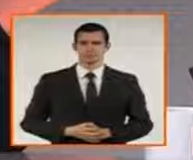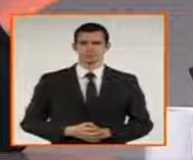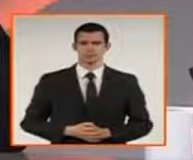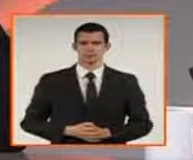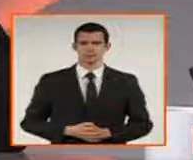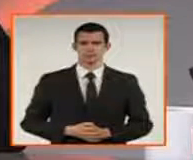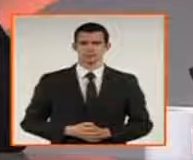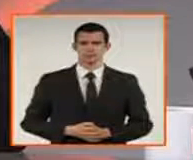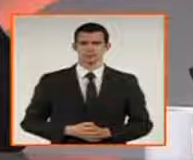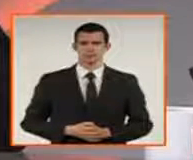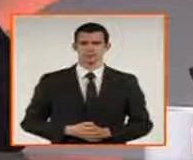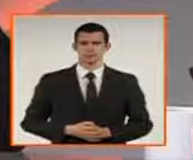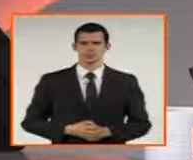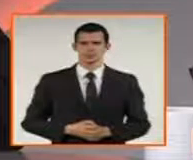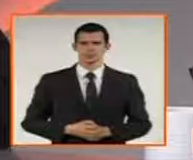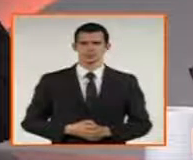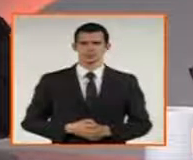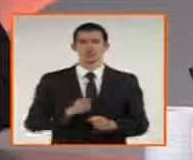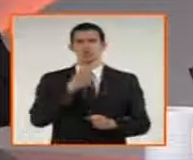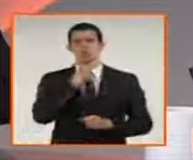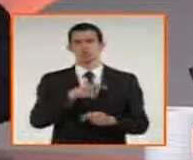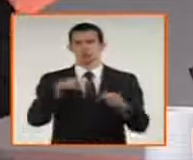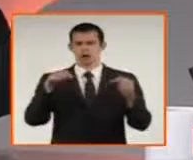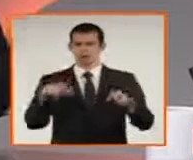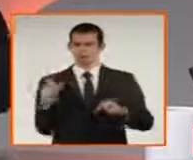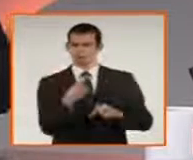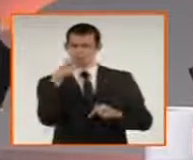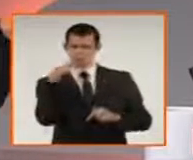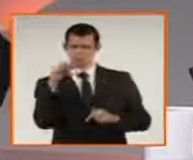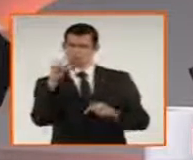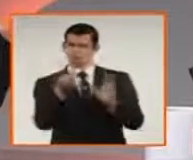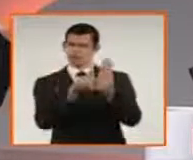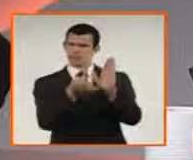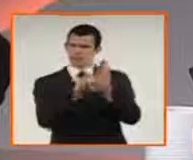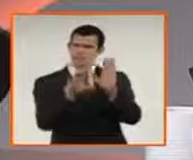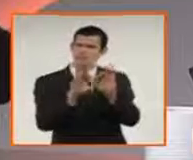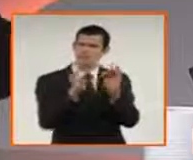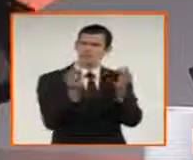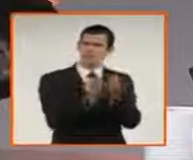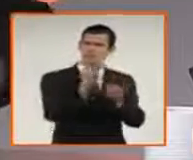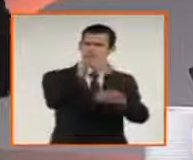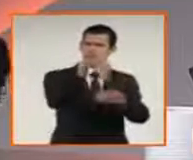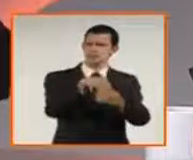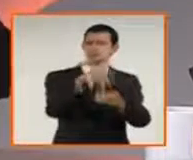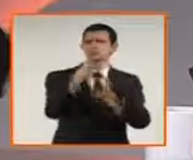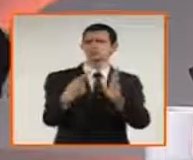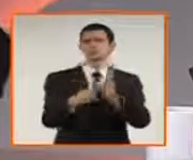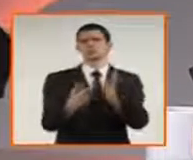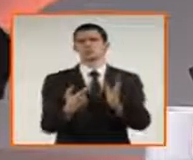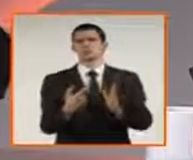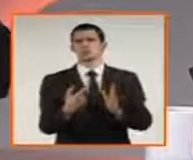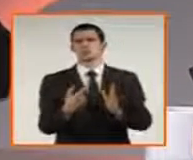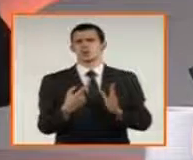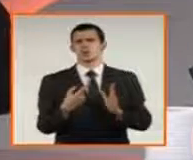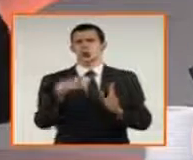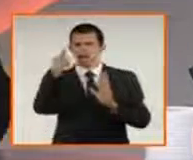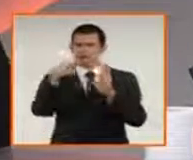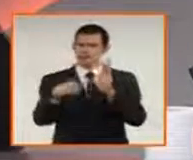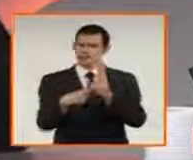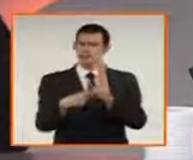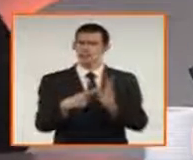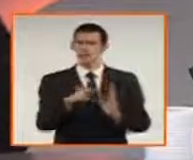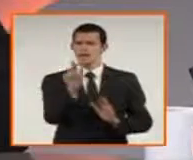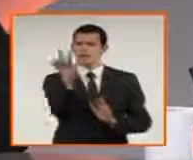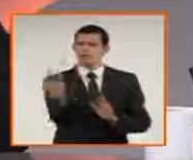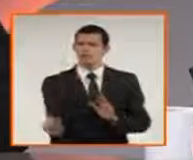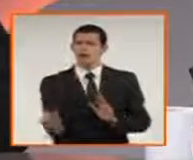necesidad y que son responsabilidad del propio reclamante de alimentos o alimentista. Y esto es una de las